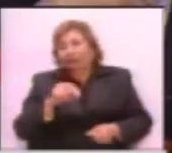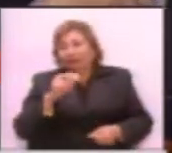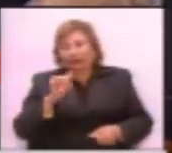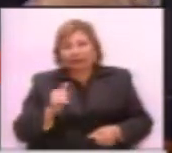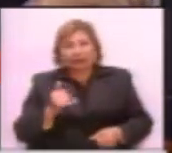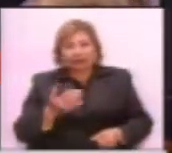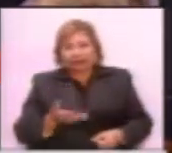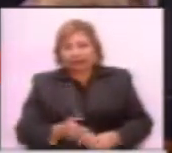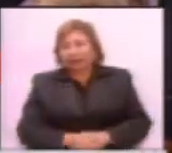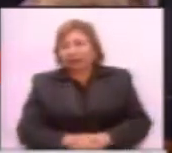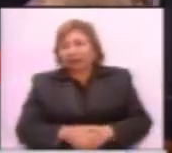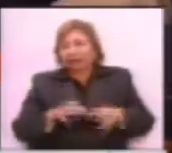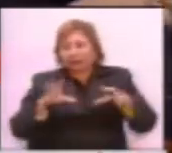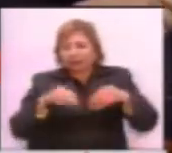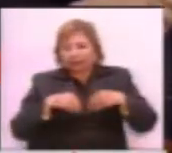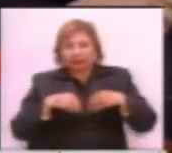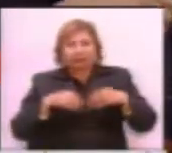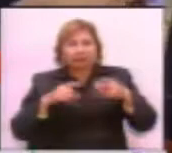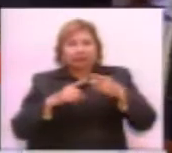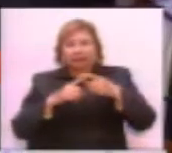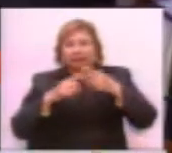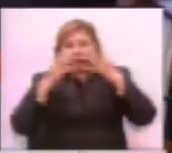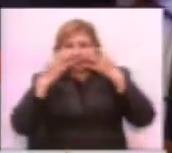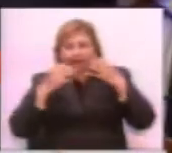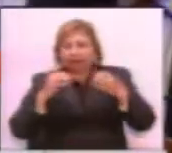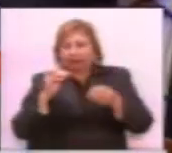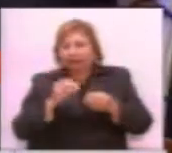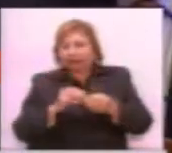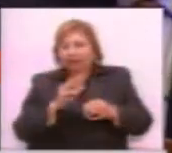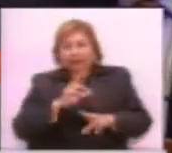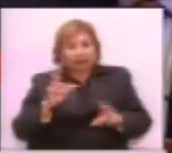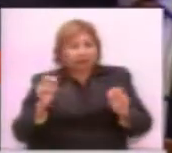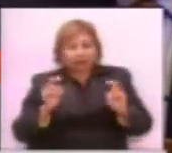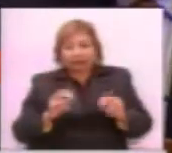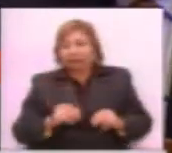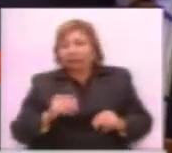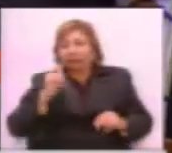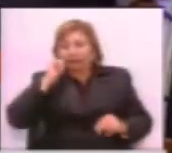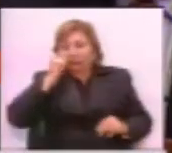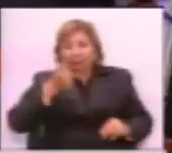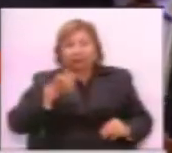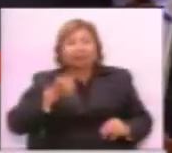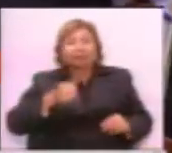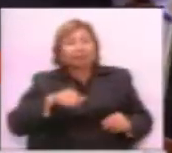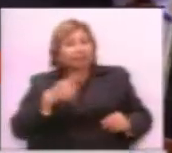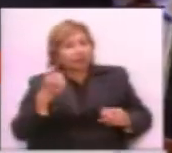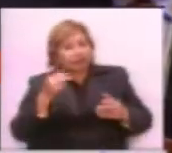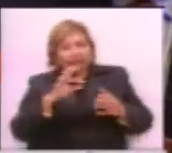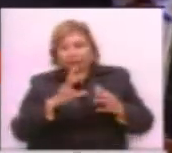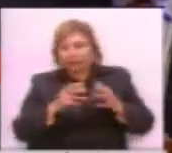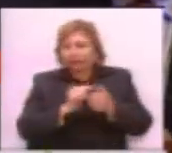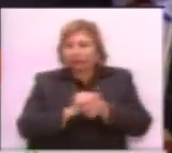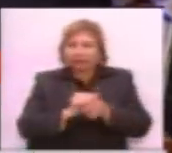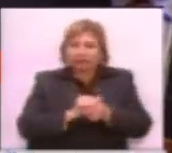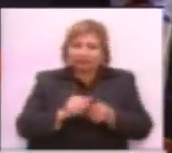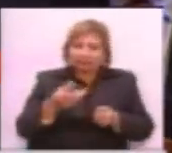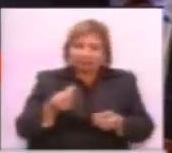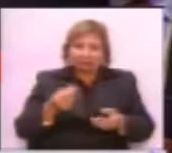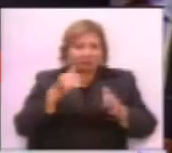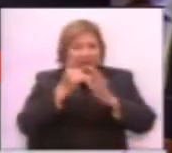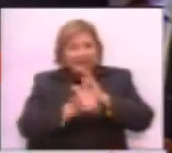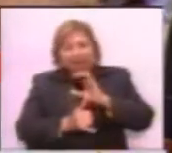hoy día aprobemos lo del terrorismo, que nadie se va a negar. Y mañana ya vemos pues de los lavadores de dinero, de